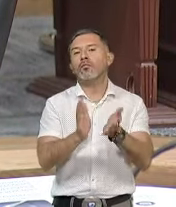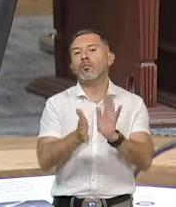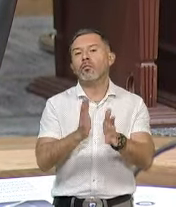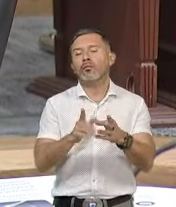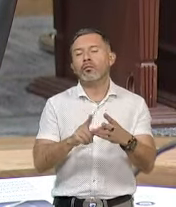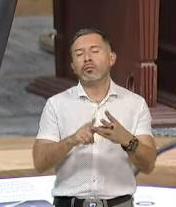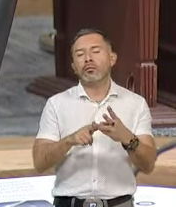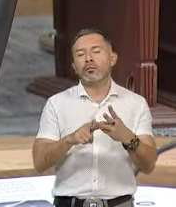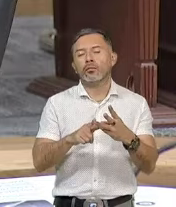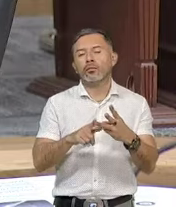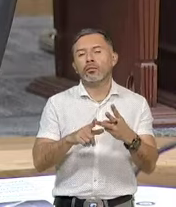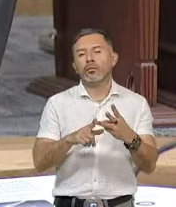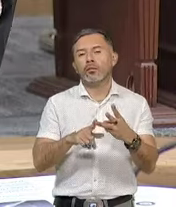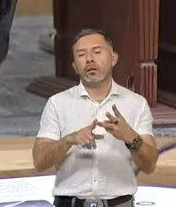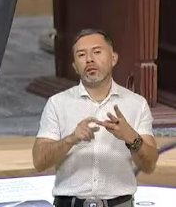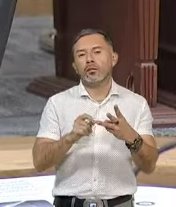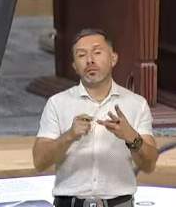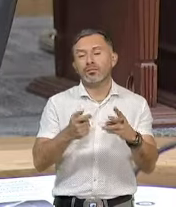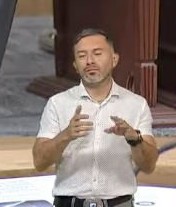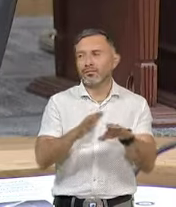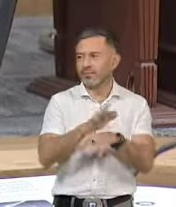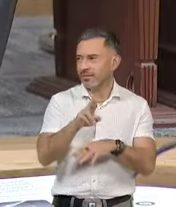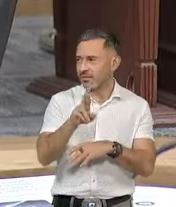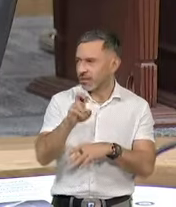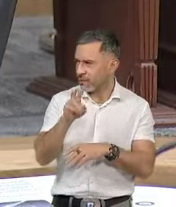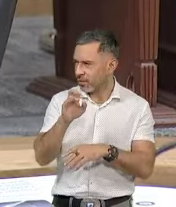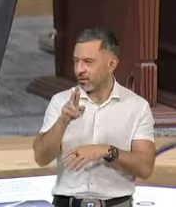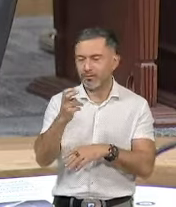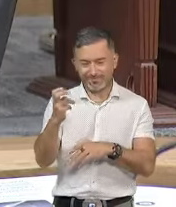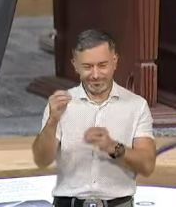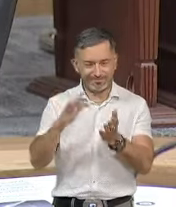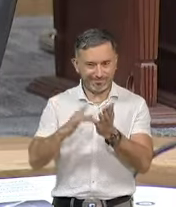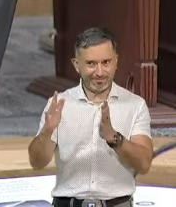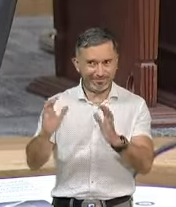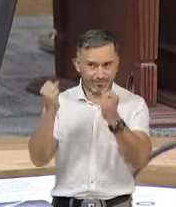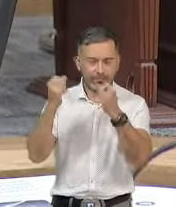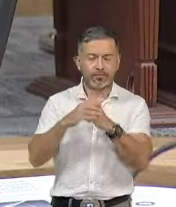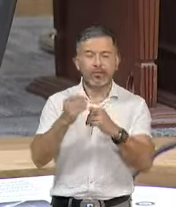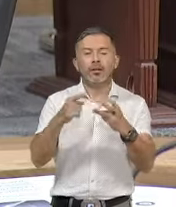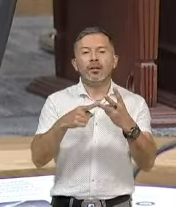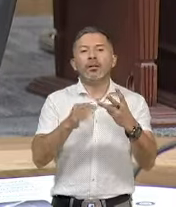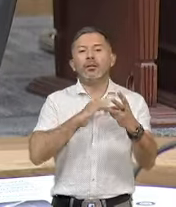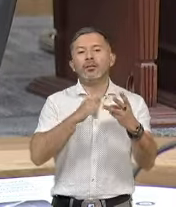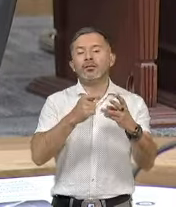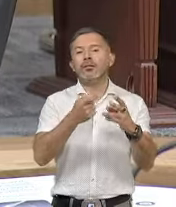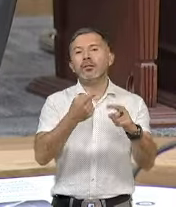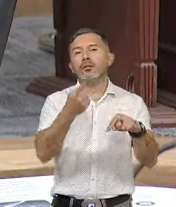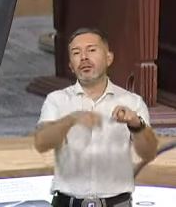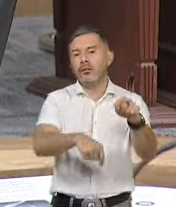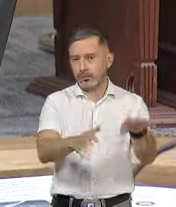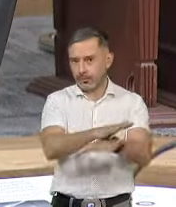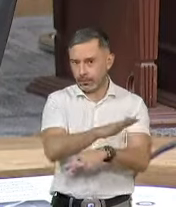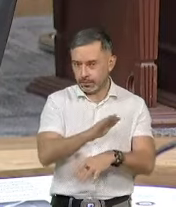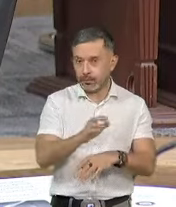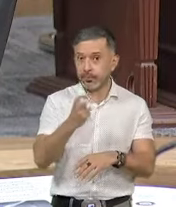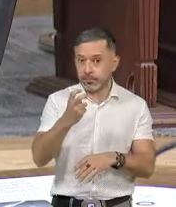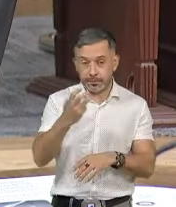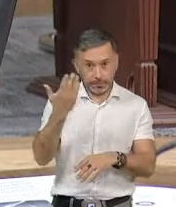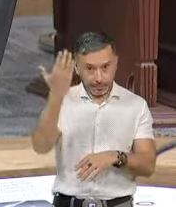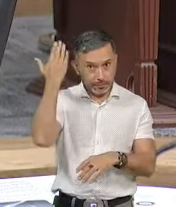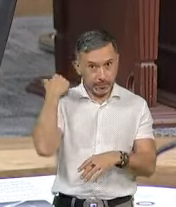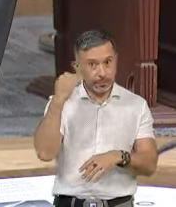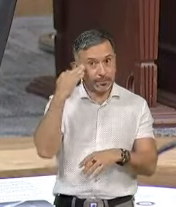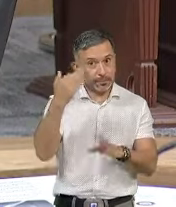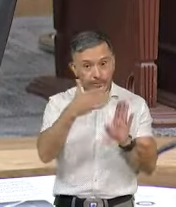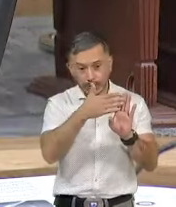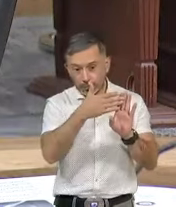eh revocar lasas Gracias o revocar lasas Esas son las tres posibilidades yo expliqué en el momento procesal